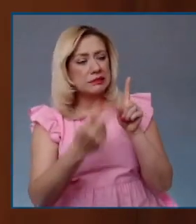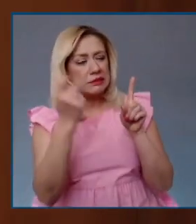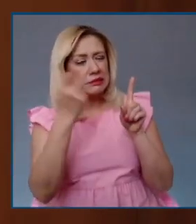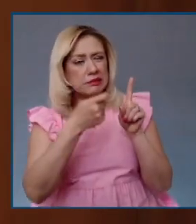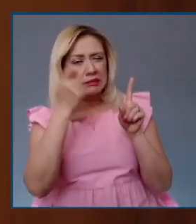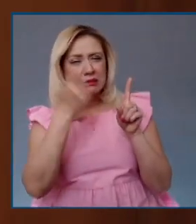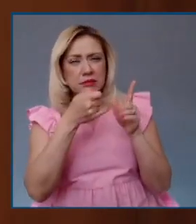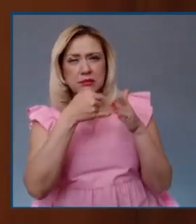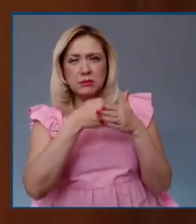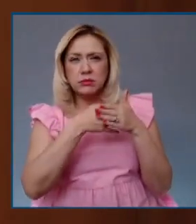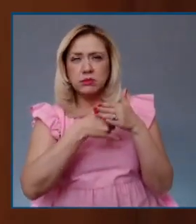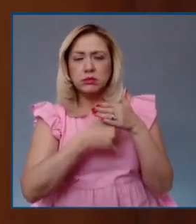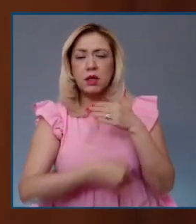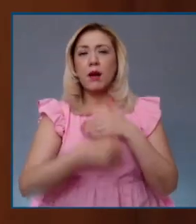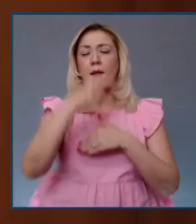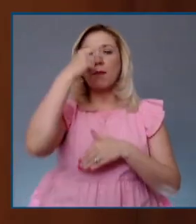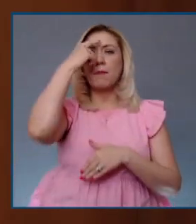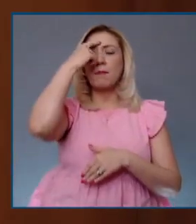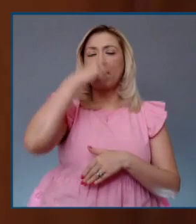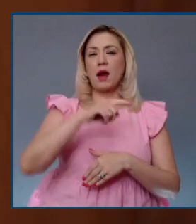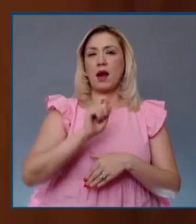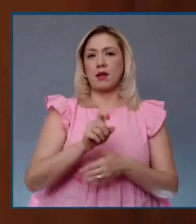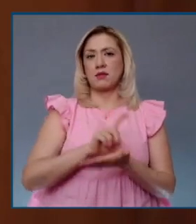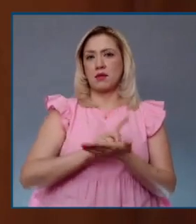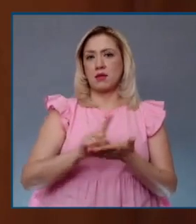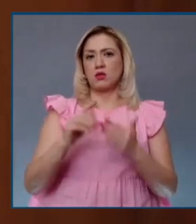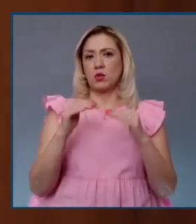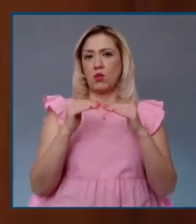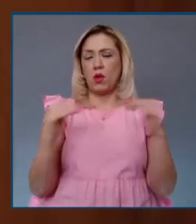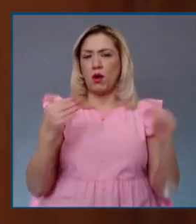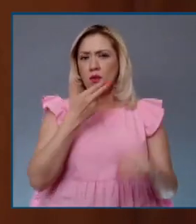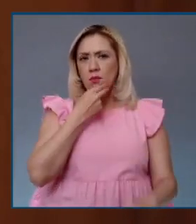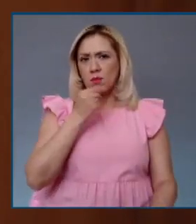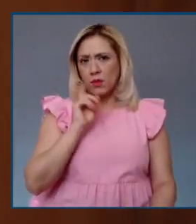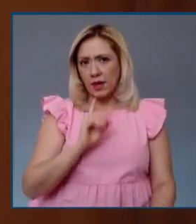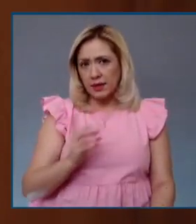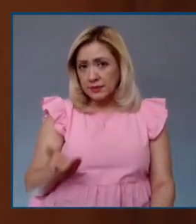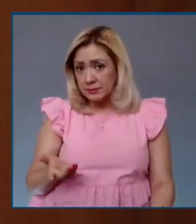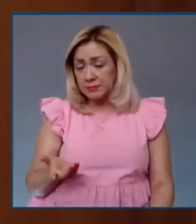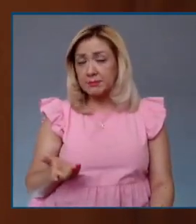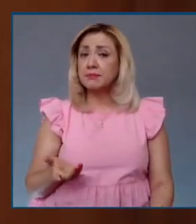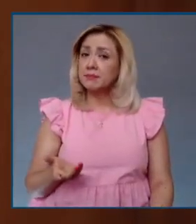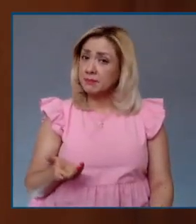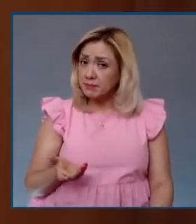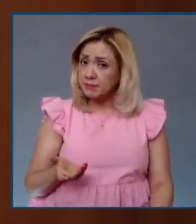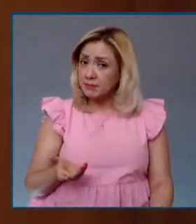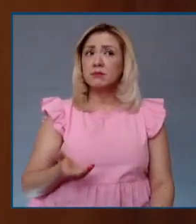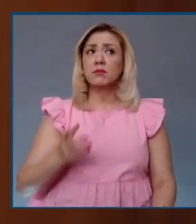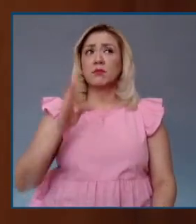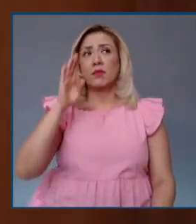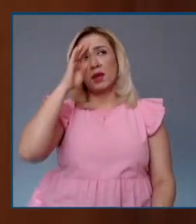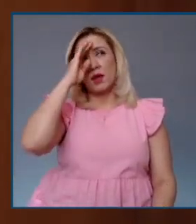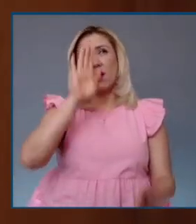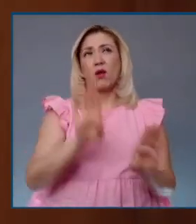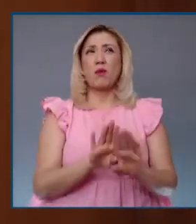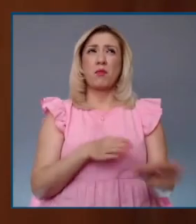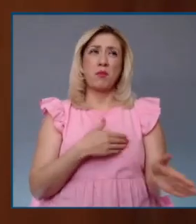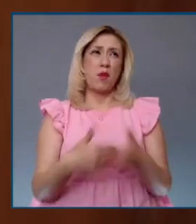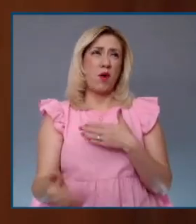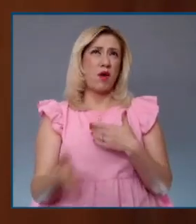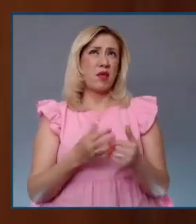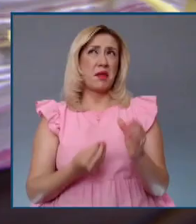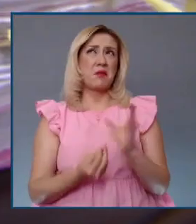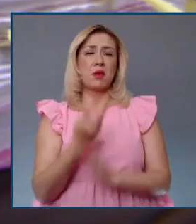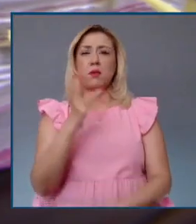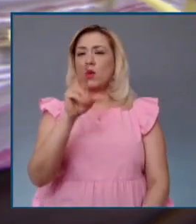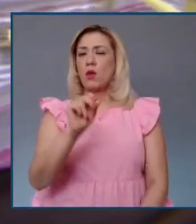realidad el derecho a la igualdad. De manera que juzgar con perspectiva de género parece que no es una moda, sino más bien una obligación